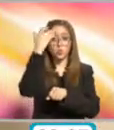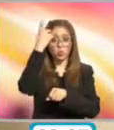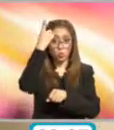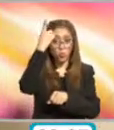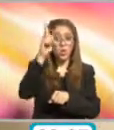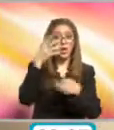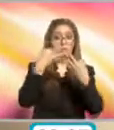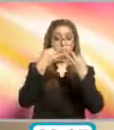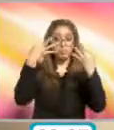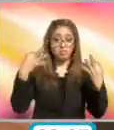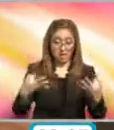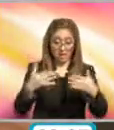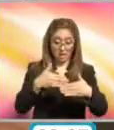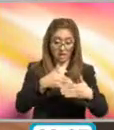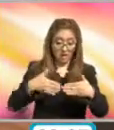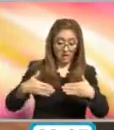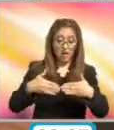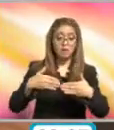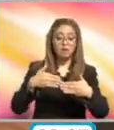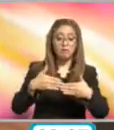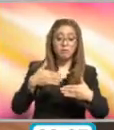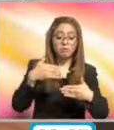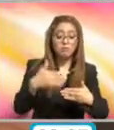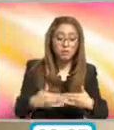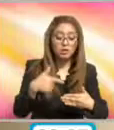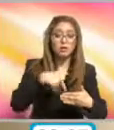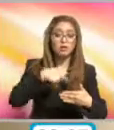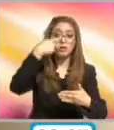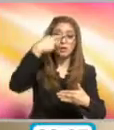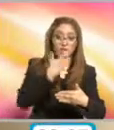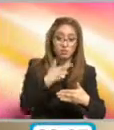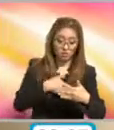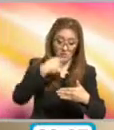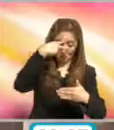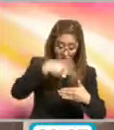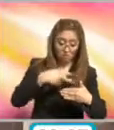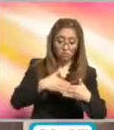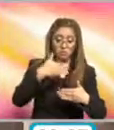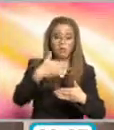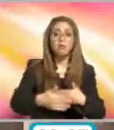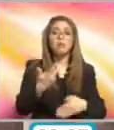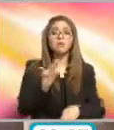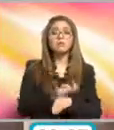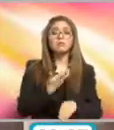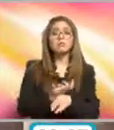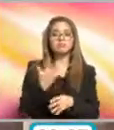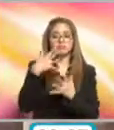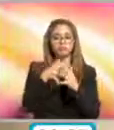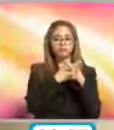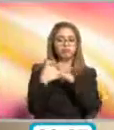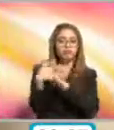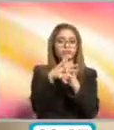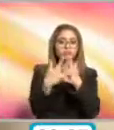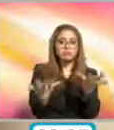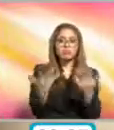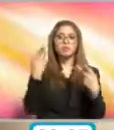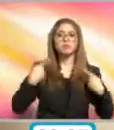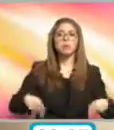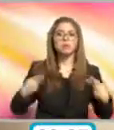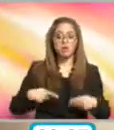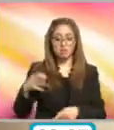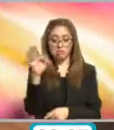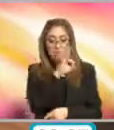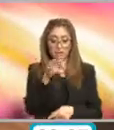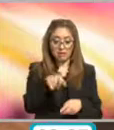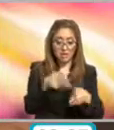en ese punto ha llegado el tema del muro, lo cual ha generado mucha preocupación dentro de las personas que viven en la frontera. Pueden perder